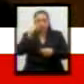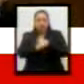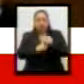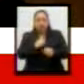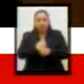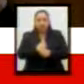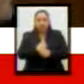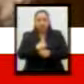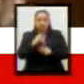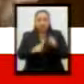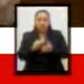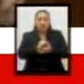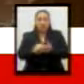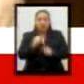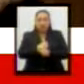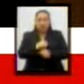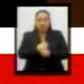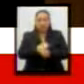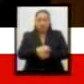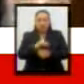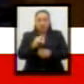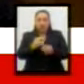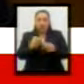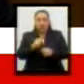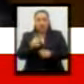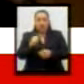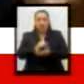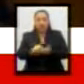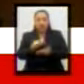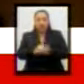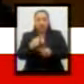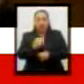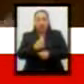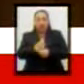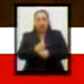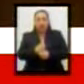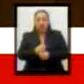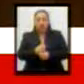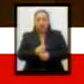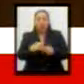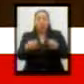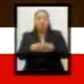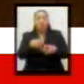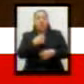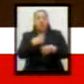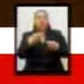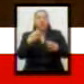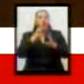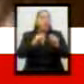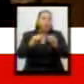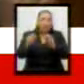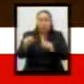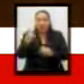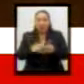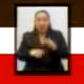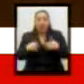muchos años, algunos meses de elaboración y bastantes otros meses de trabajo, de lobby político para que el artículo